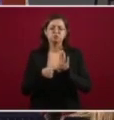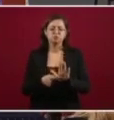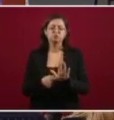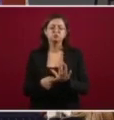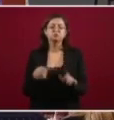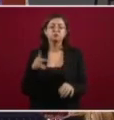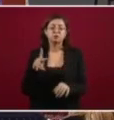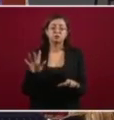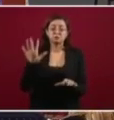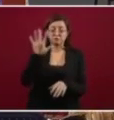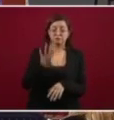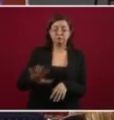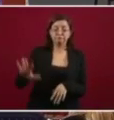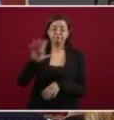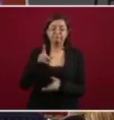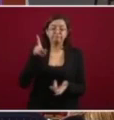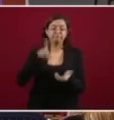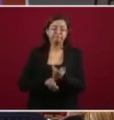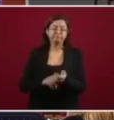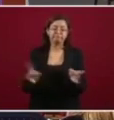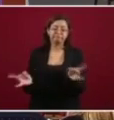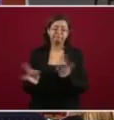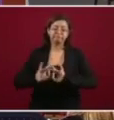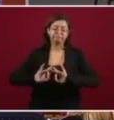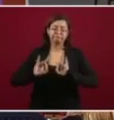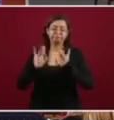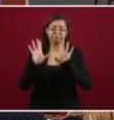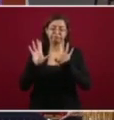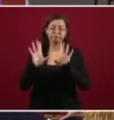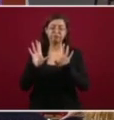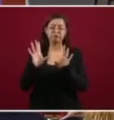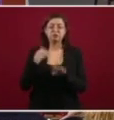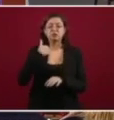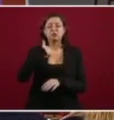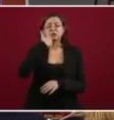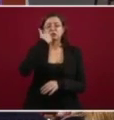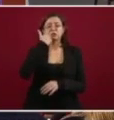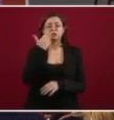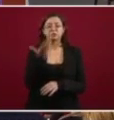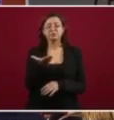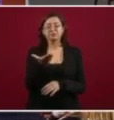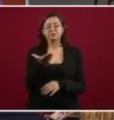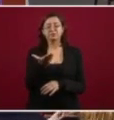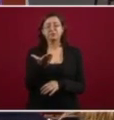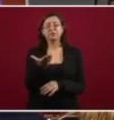estos acontecimientos. Quisiera presentar a ustedes una